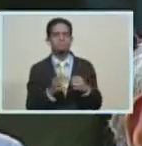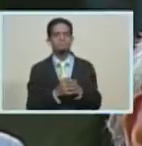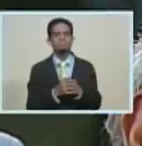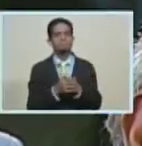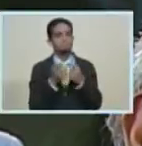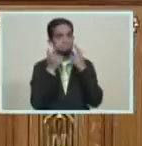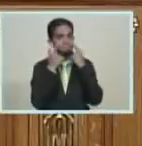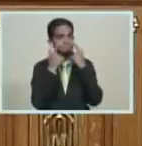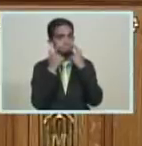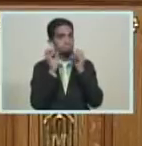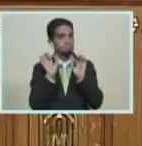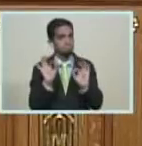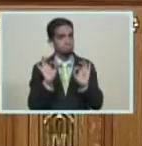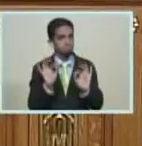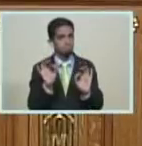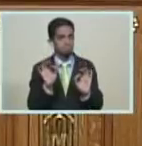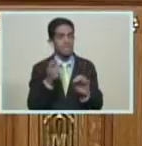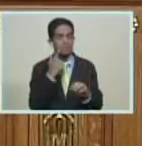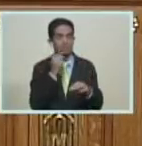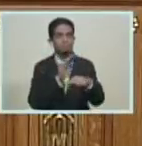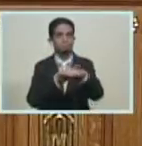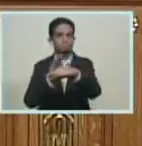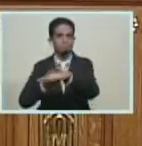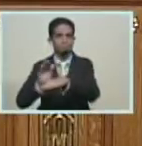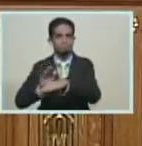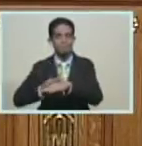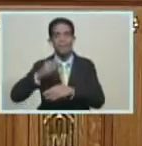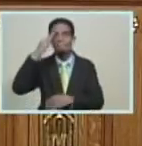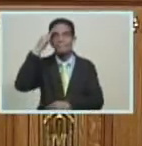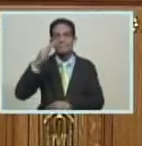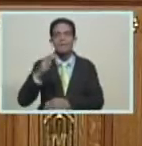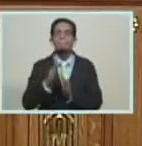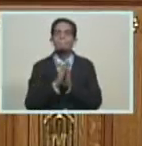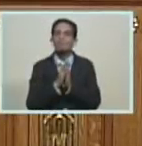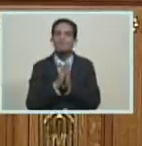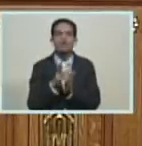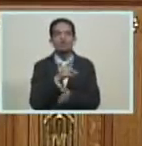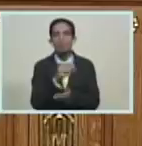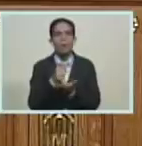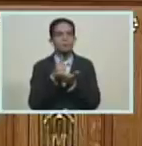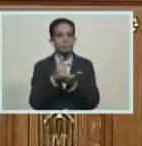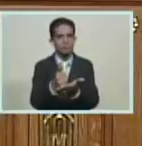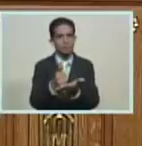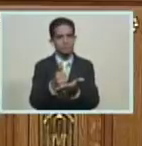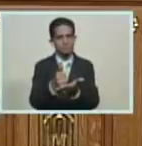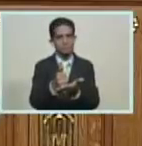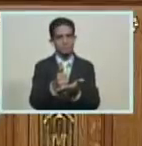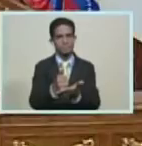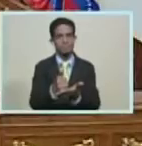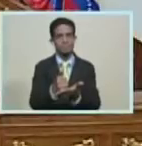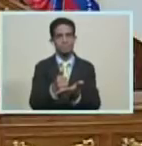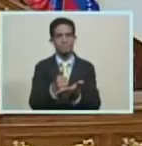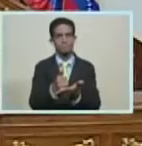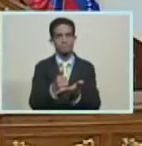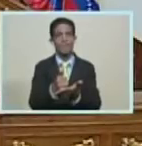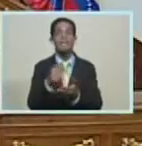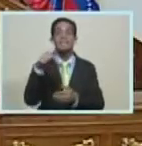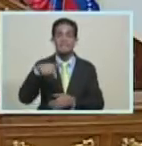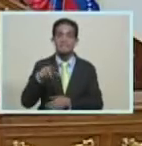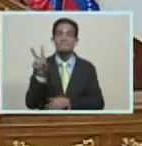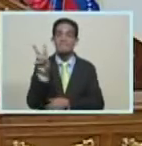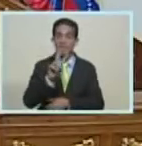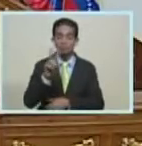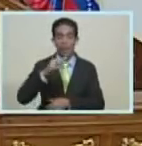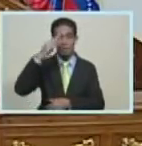Pendiente. Yo le hago un llamado a las Fuerzas Armadas colombianas a no prestarse a ninguna provocación. Y al máximo nivel, nuestra Fuerza Armada